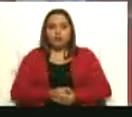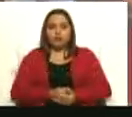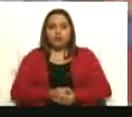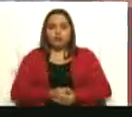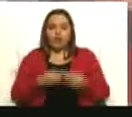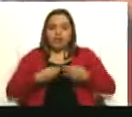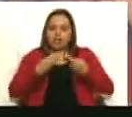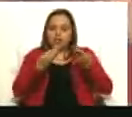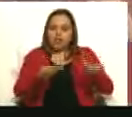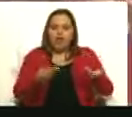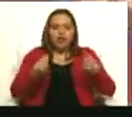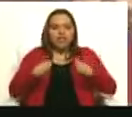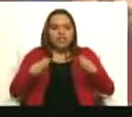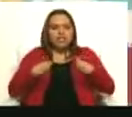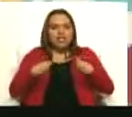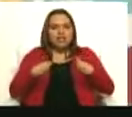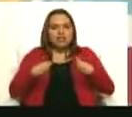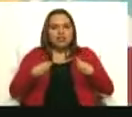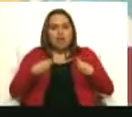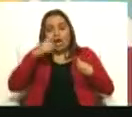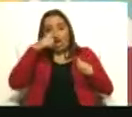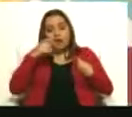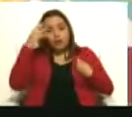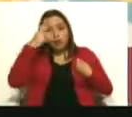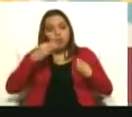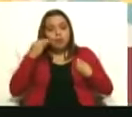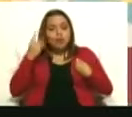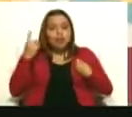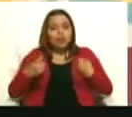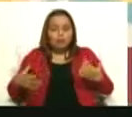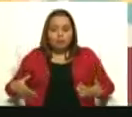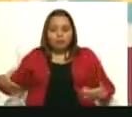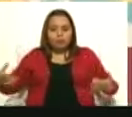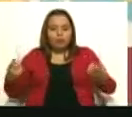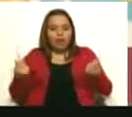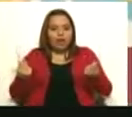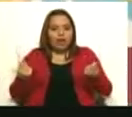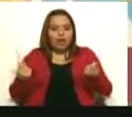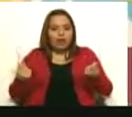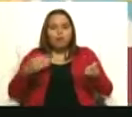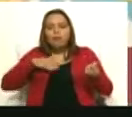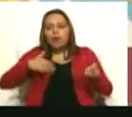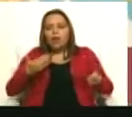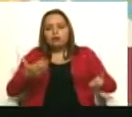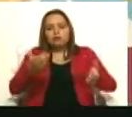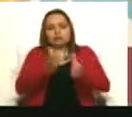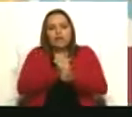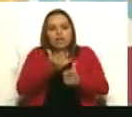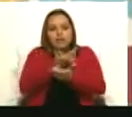sacrificó su vida, su juventud, su fortuna en aras de la libertad,